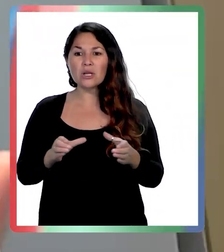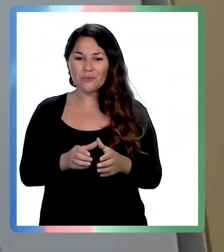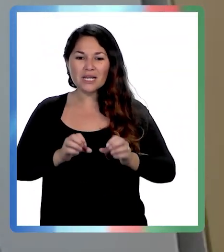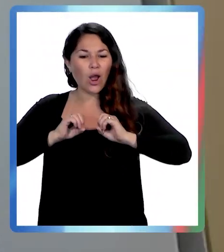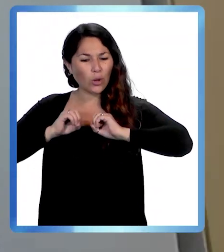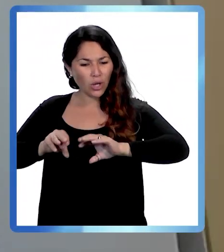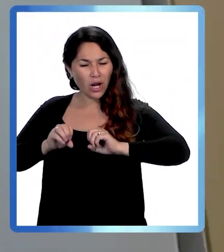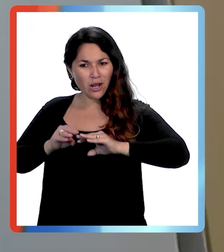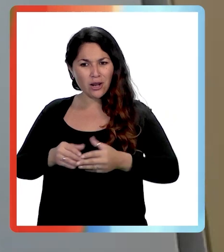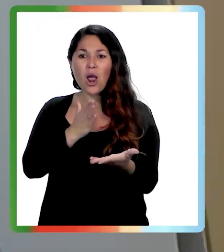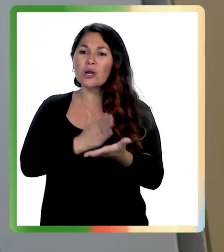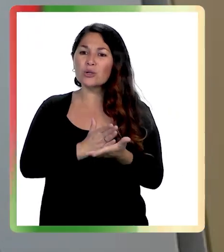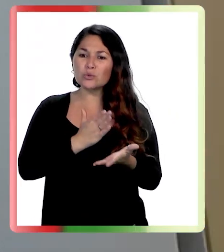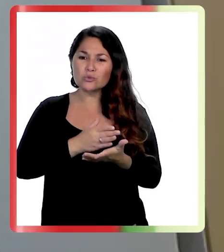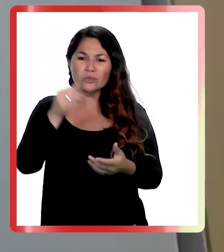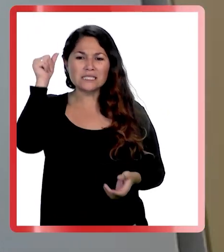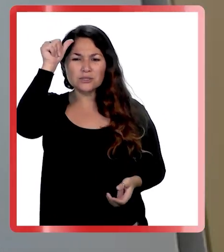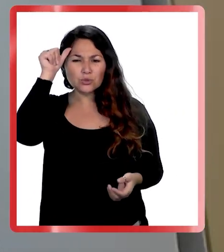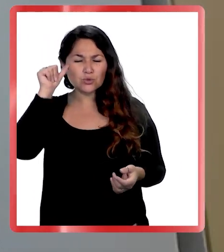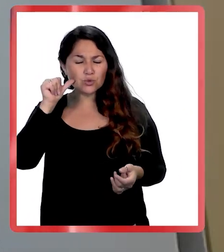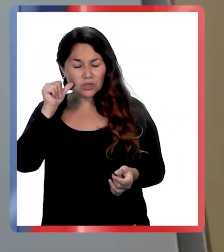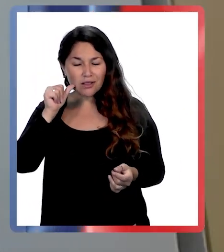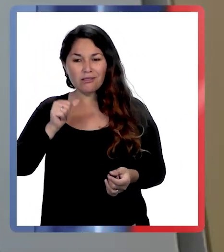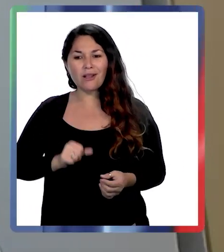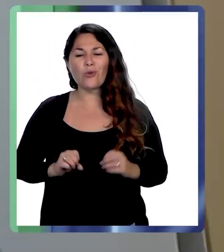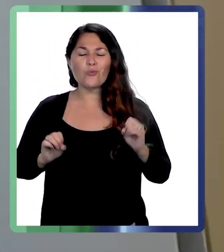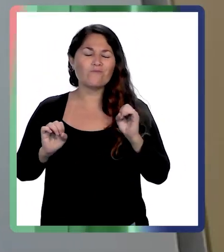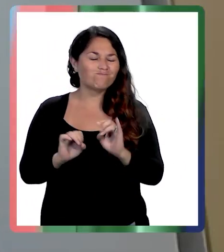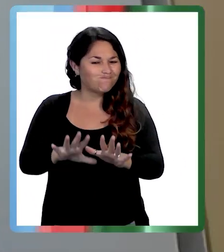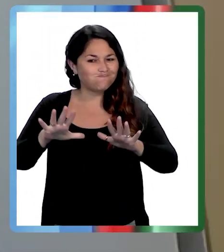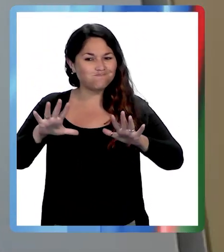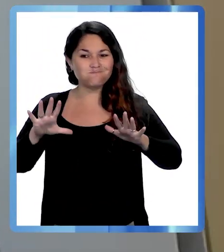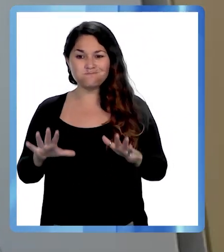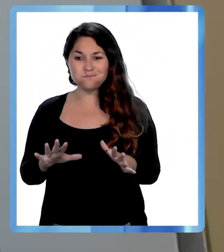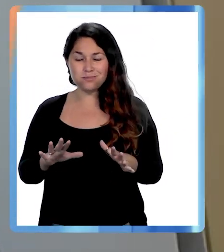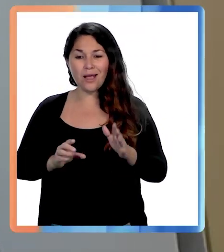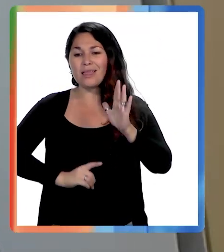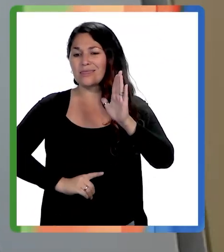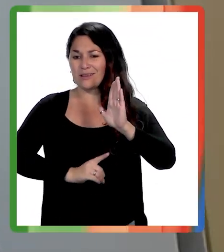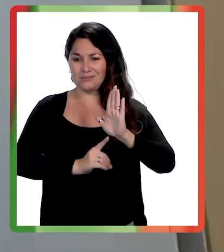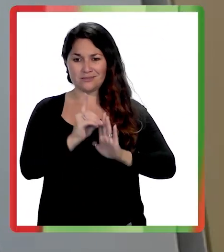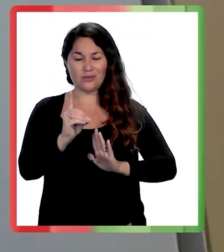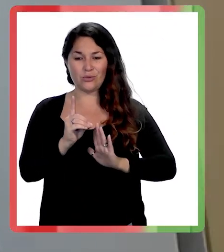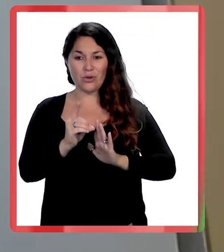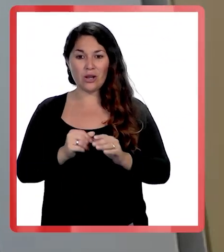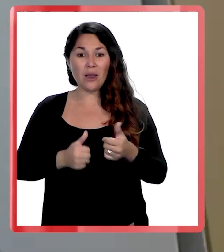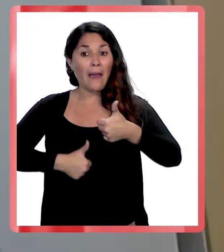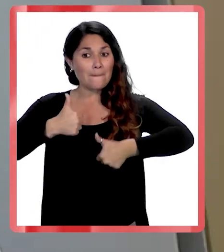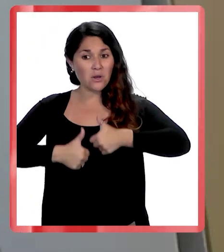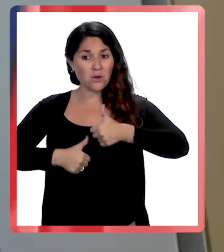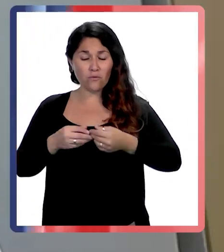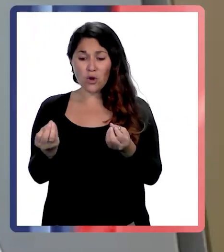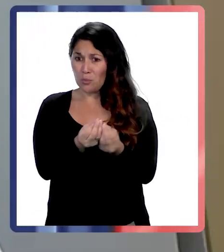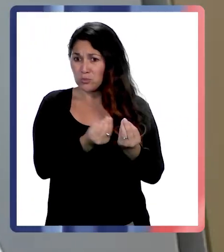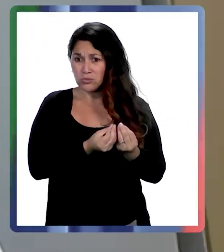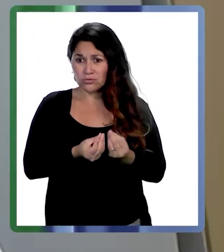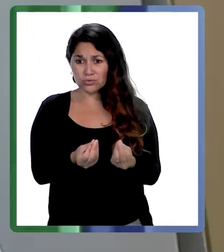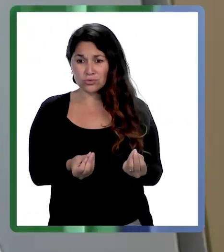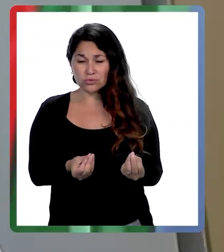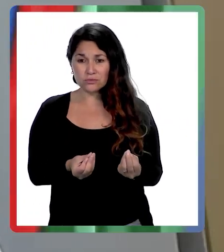sea, una escuela de cirugía en general que ha tenido una explosión de desarrollo, porque muchos profesionales médicos